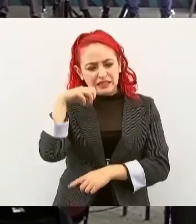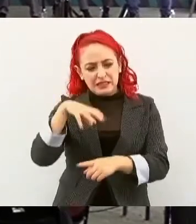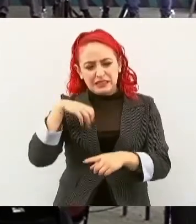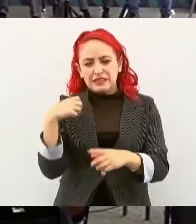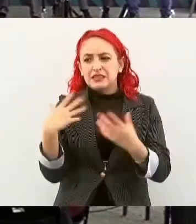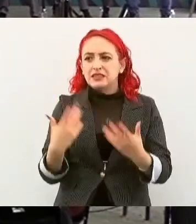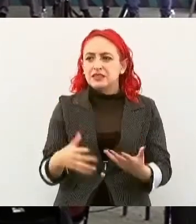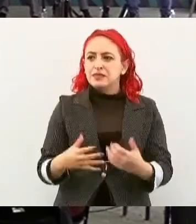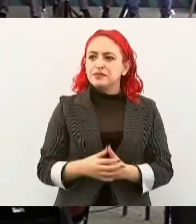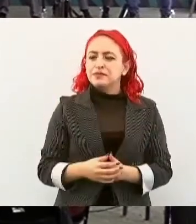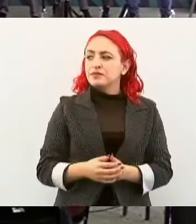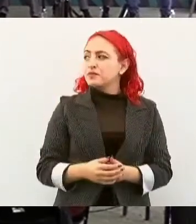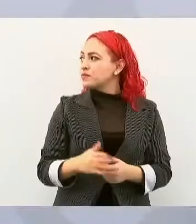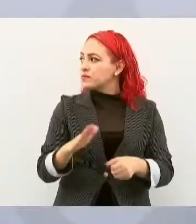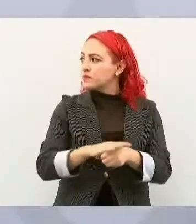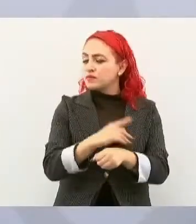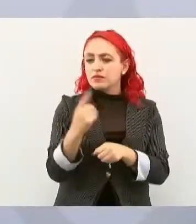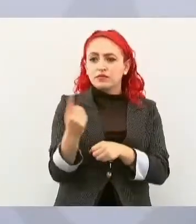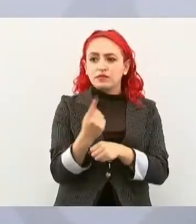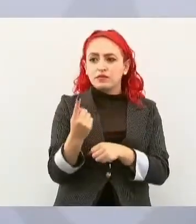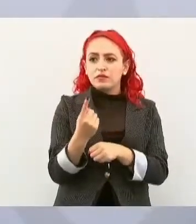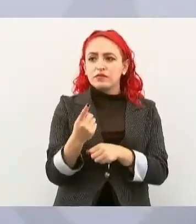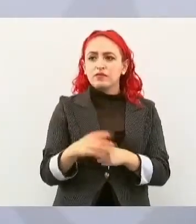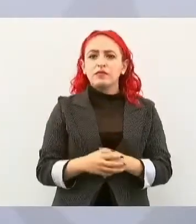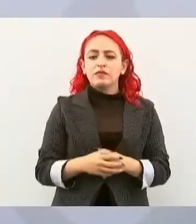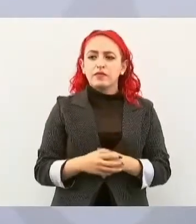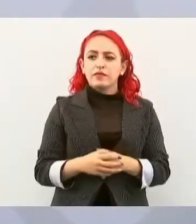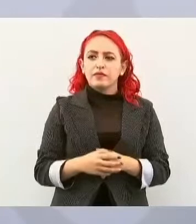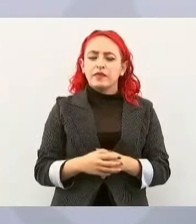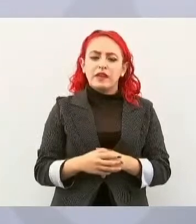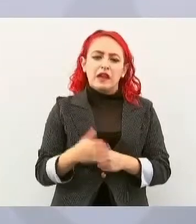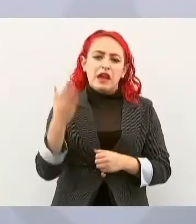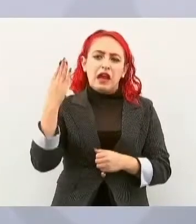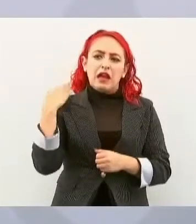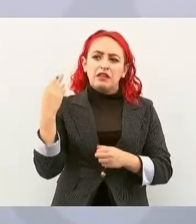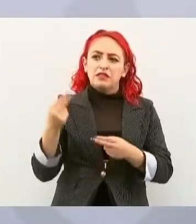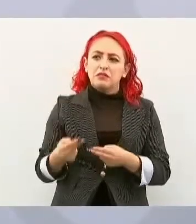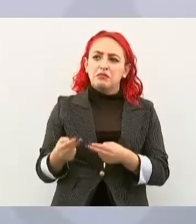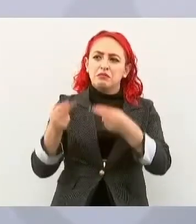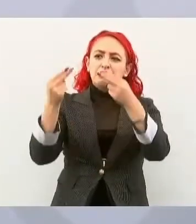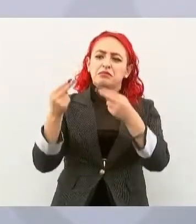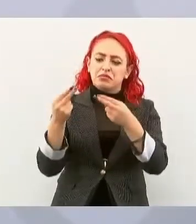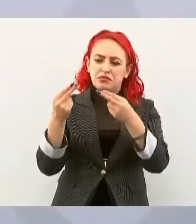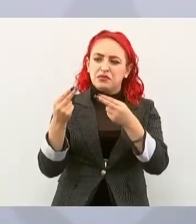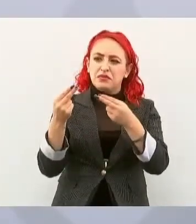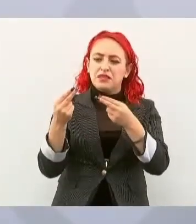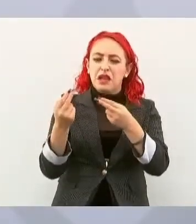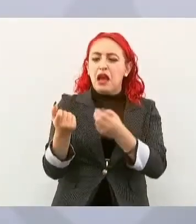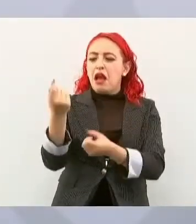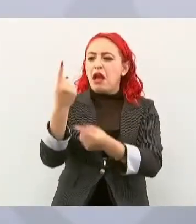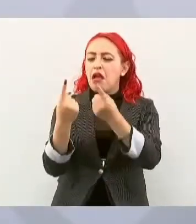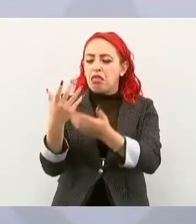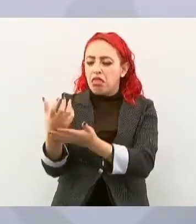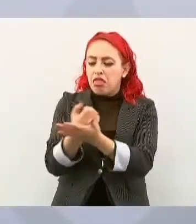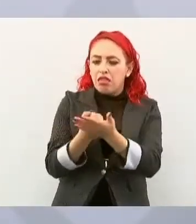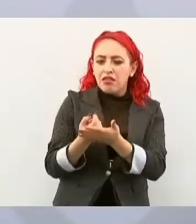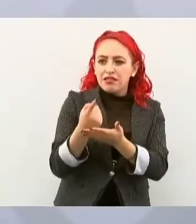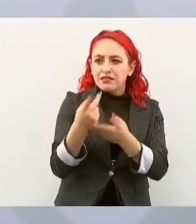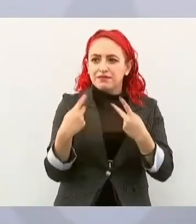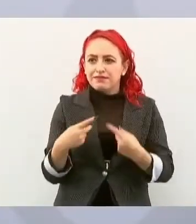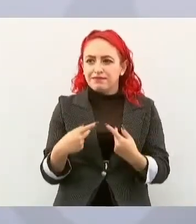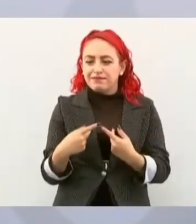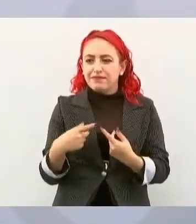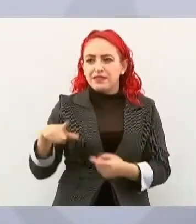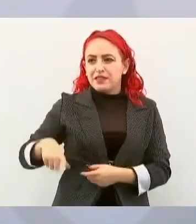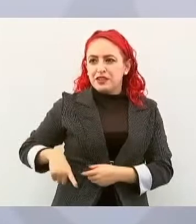muchísimo, porque era un negocio muy jugoso, muy lucrativo.